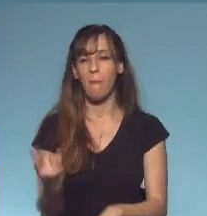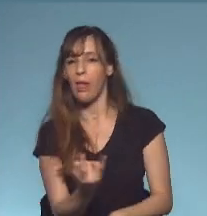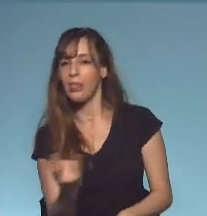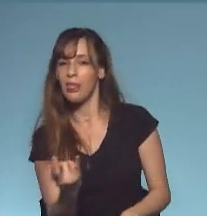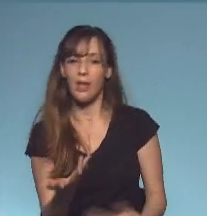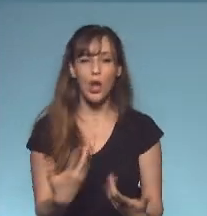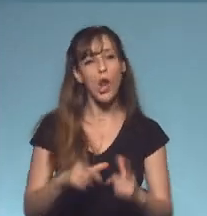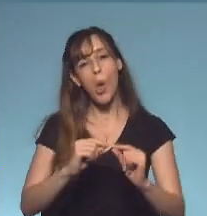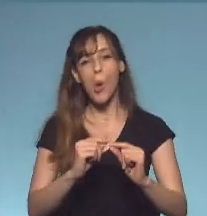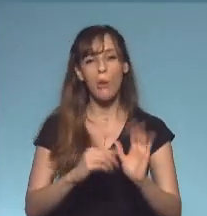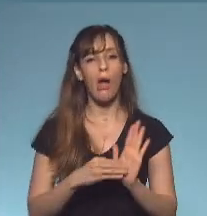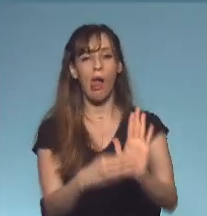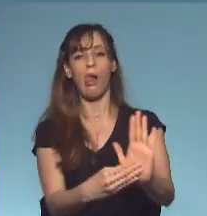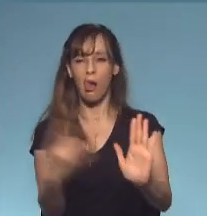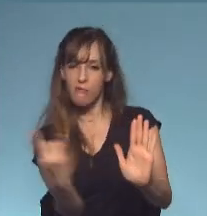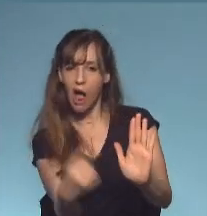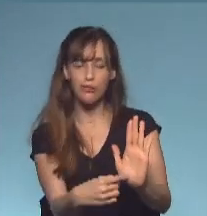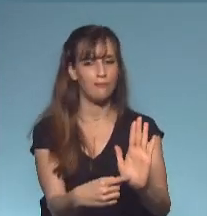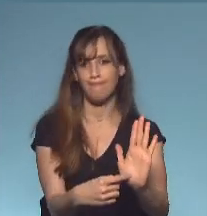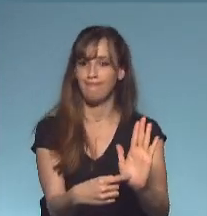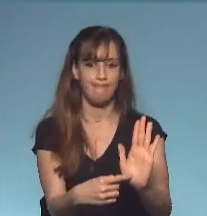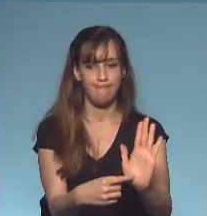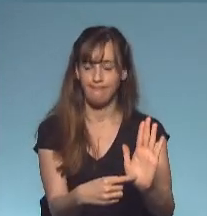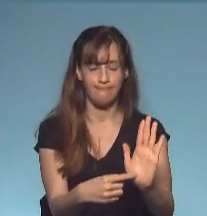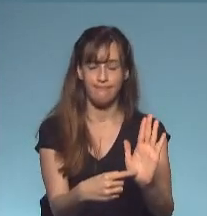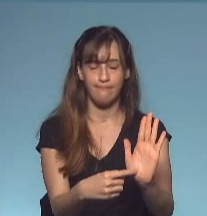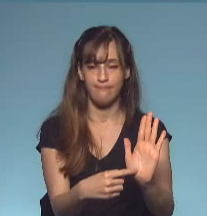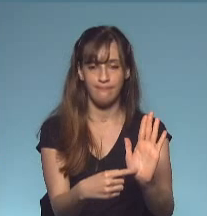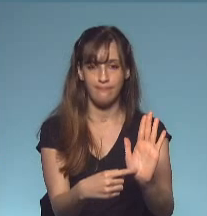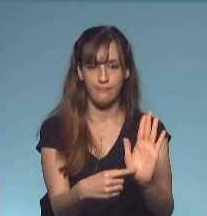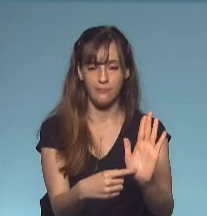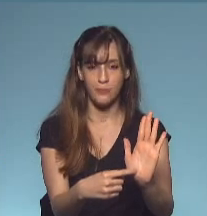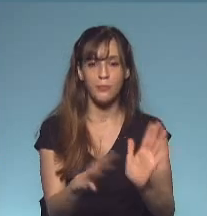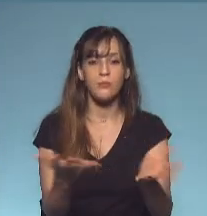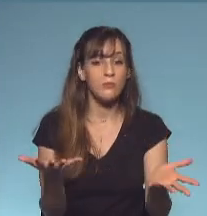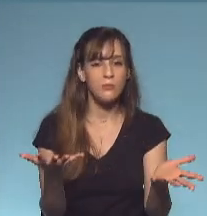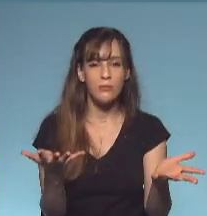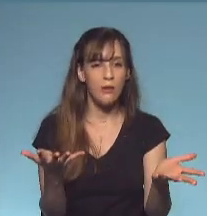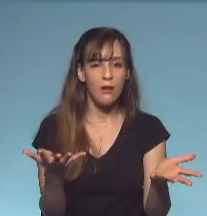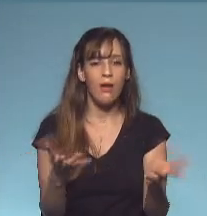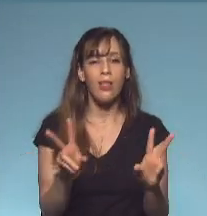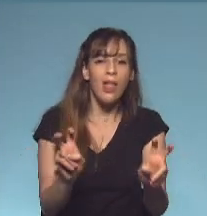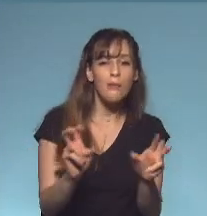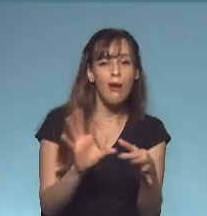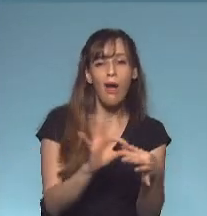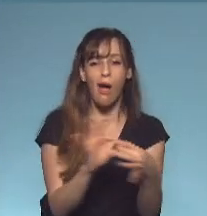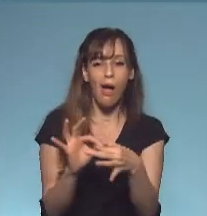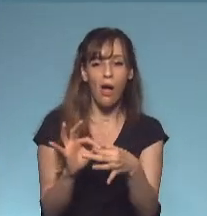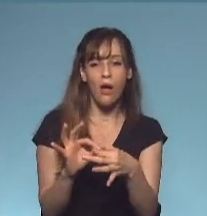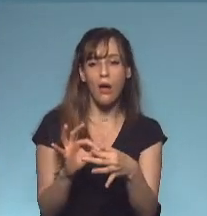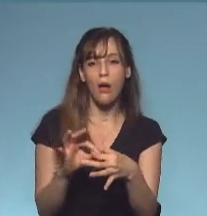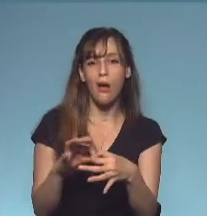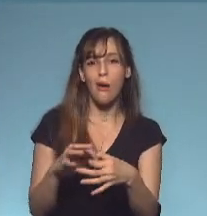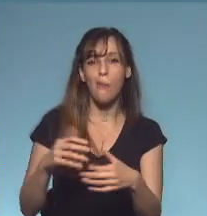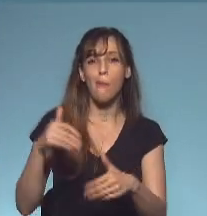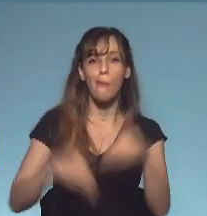cifras engañosas y menos todavía abocarnos a la campaña electoral. Lo he dicho antes,